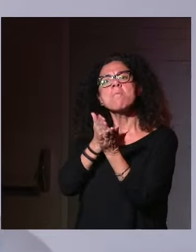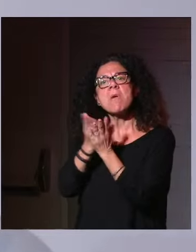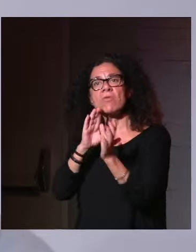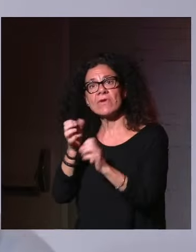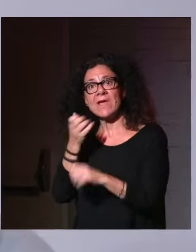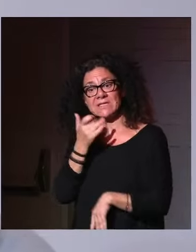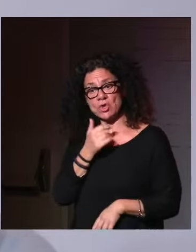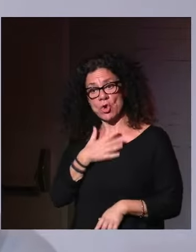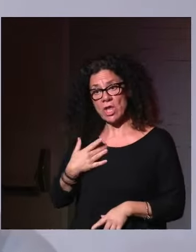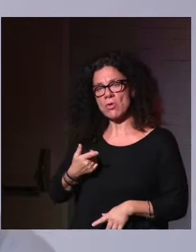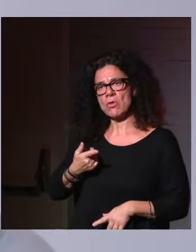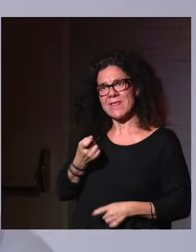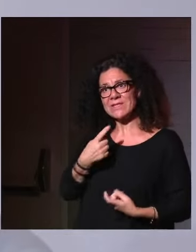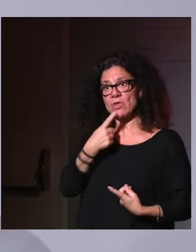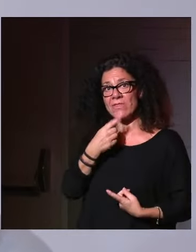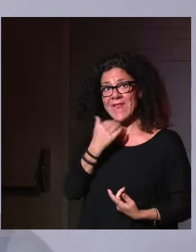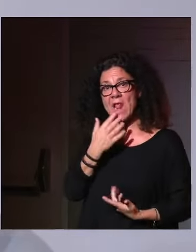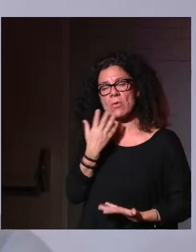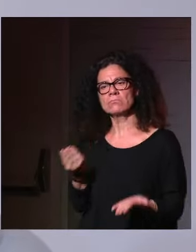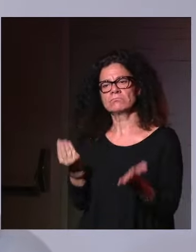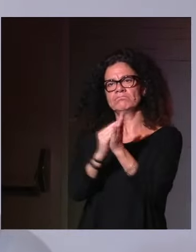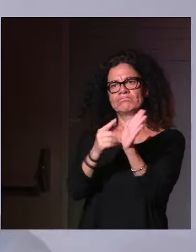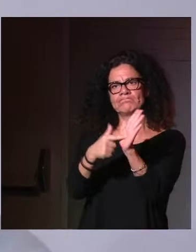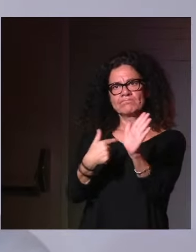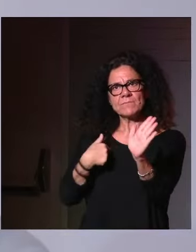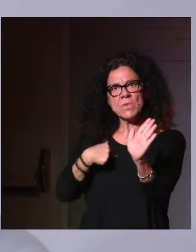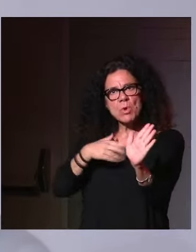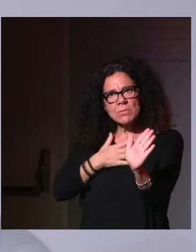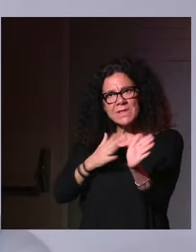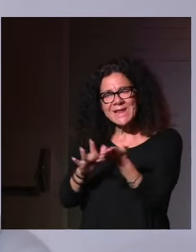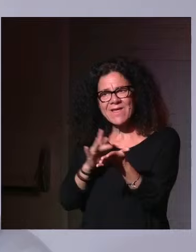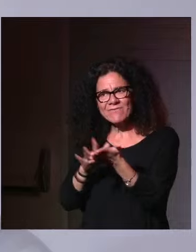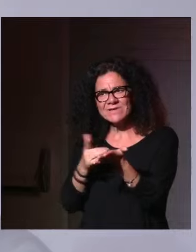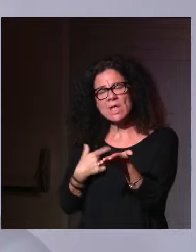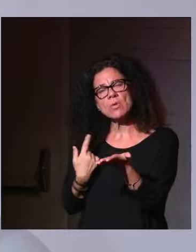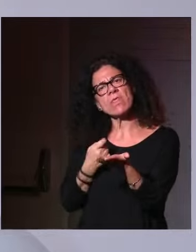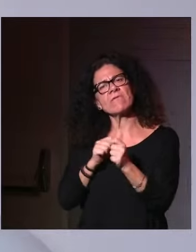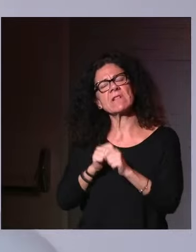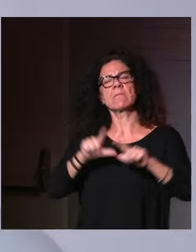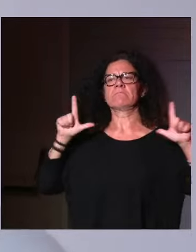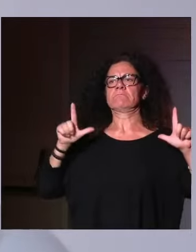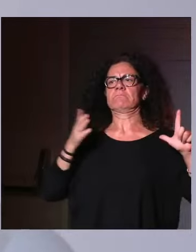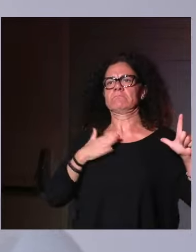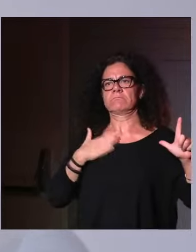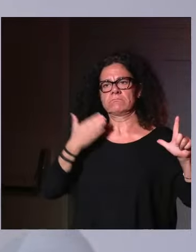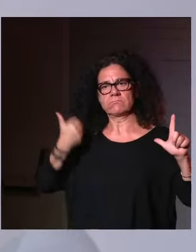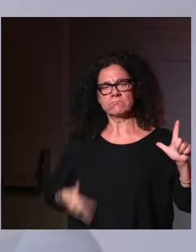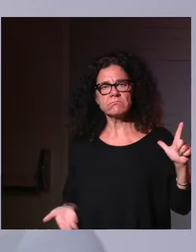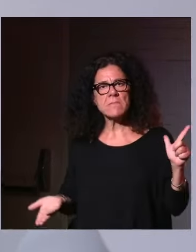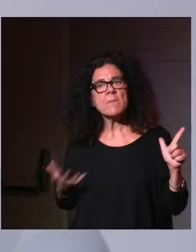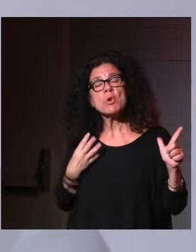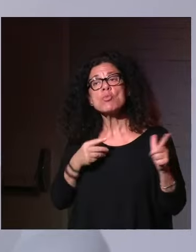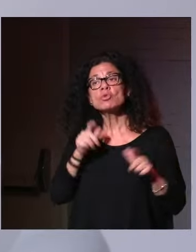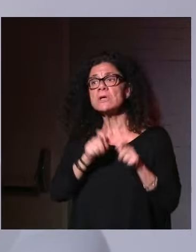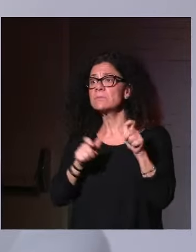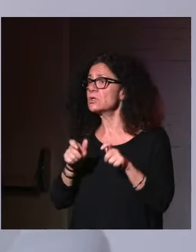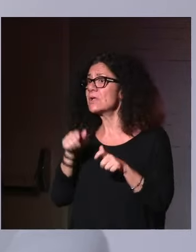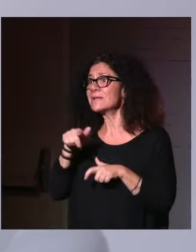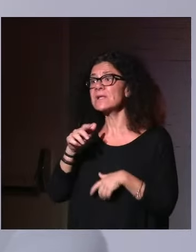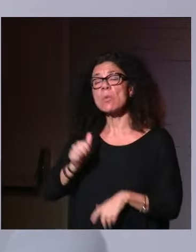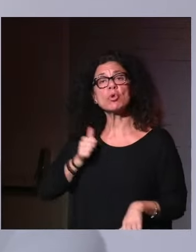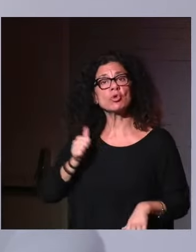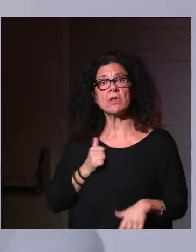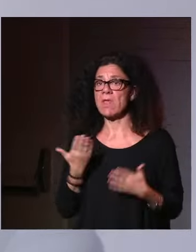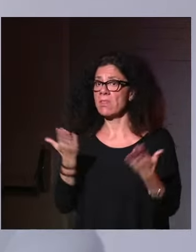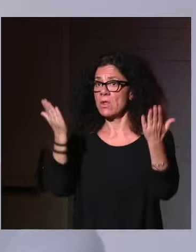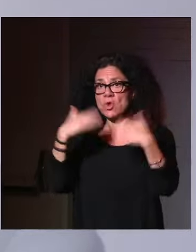quiero y necesito decir algo lo puedo de pronto decir a través del medio sin ir a poner el cuerpo yo pero muchas personas no tienen esa